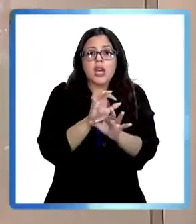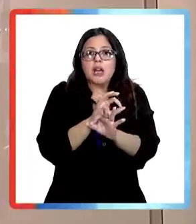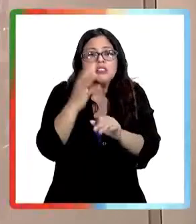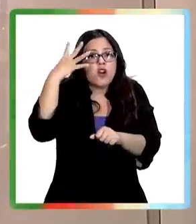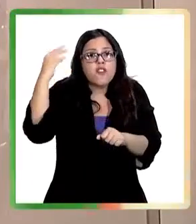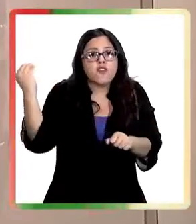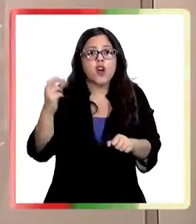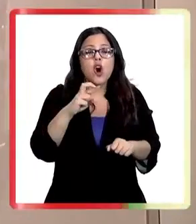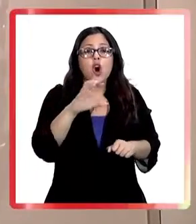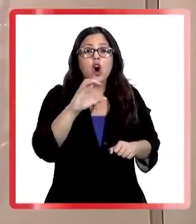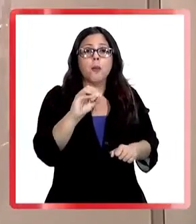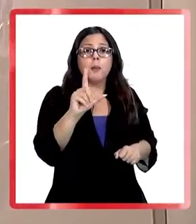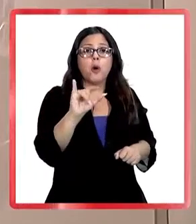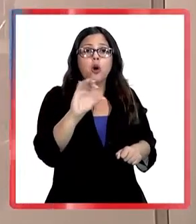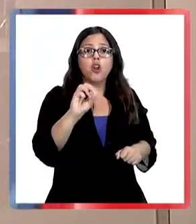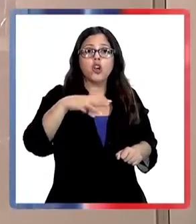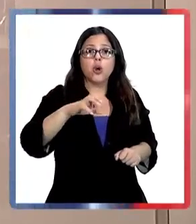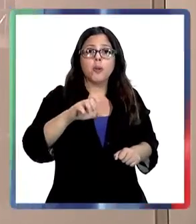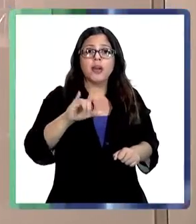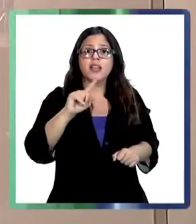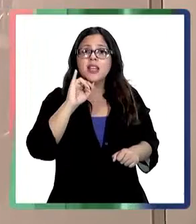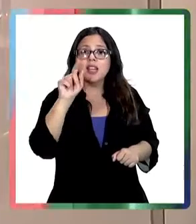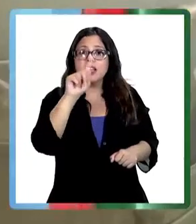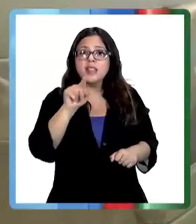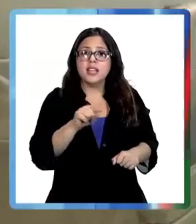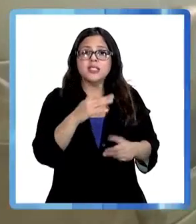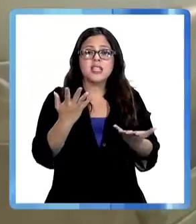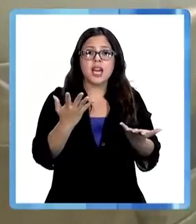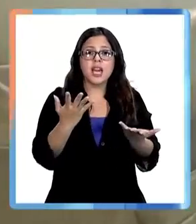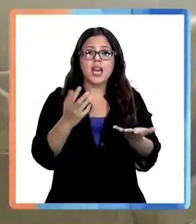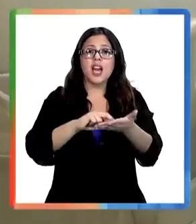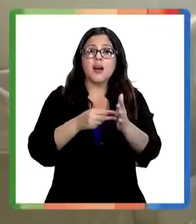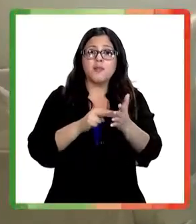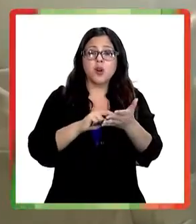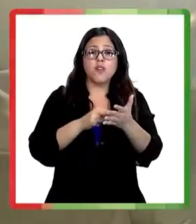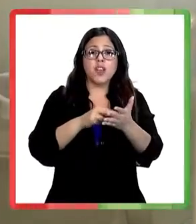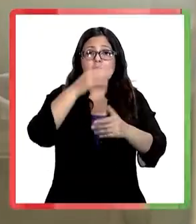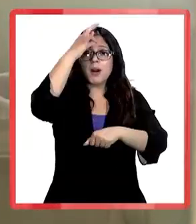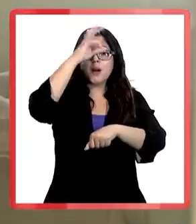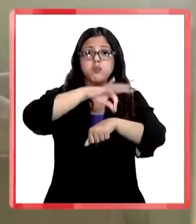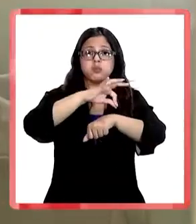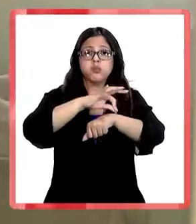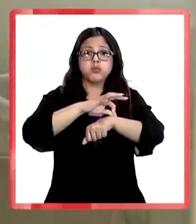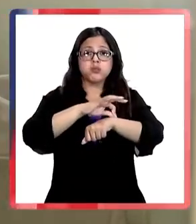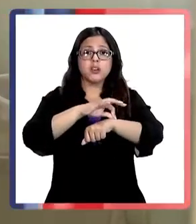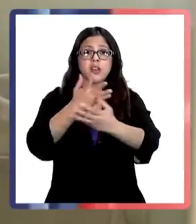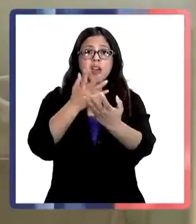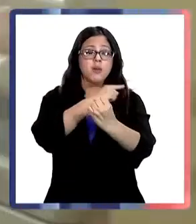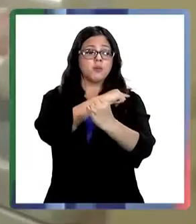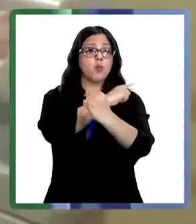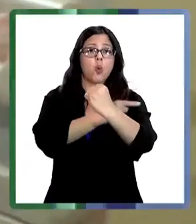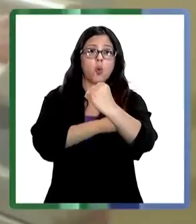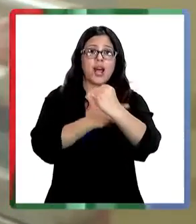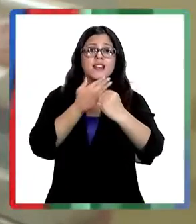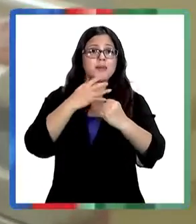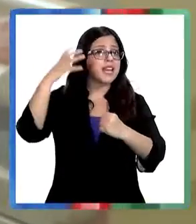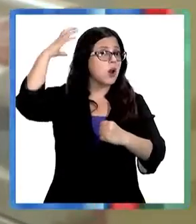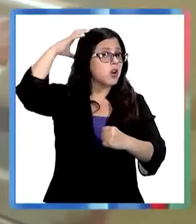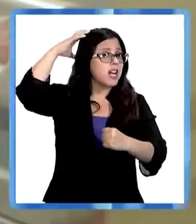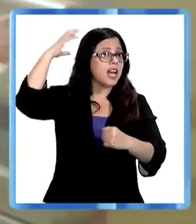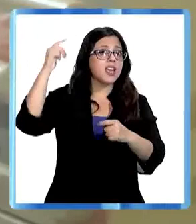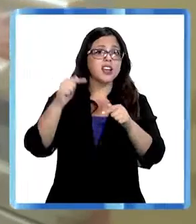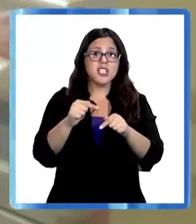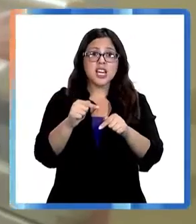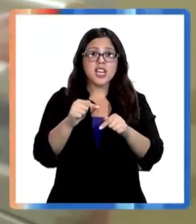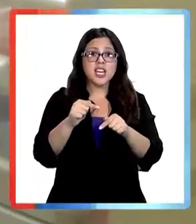olvidado. La poliomielitis, por ejemplo, produce un daño neurológico, un daño muscular importante, con discapacidad física. Lo